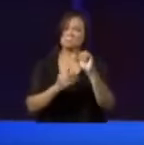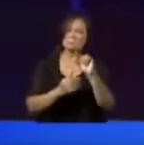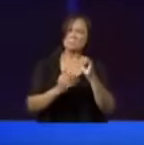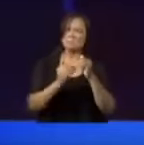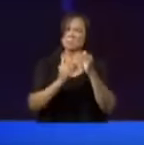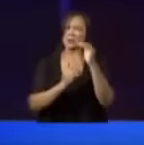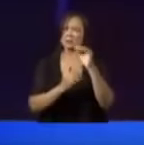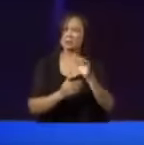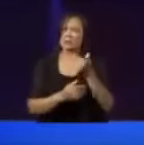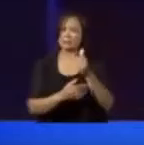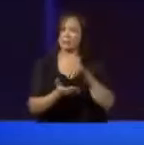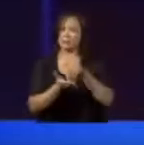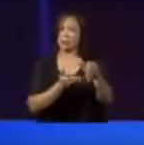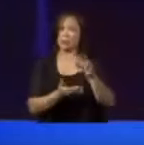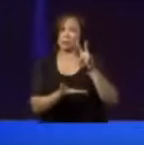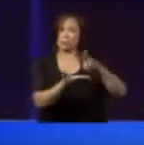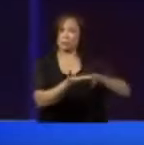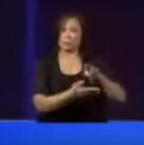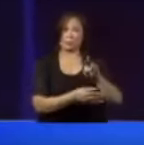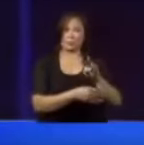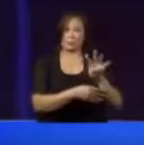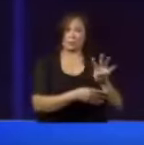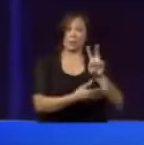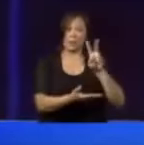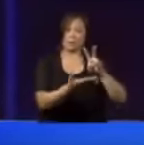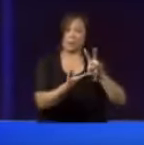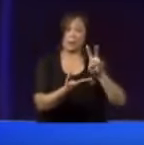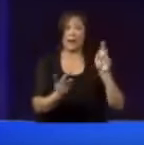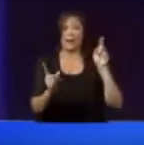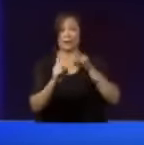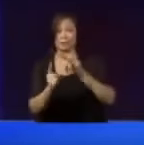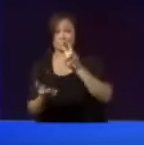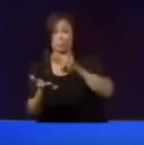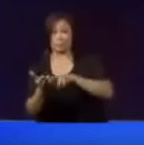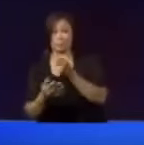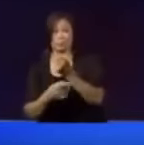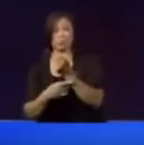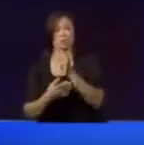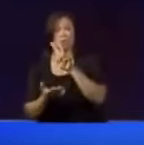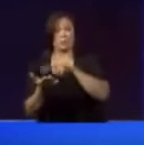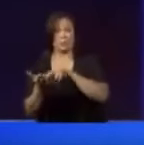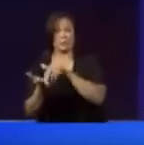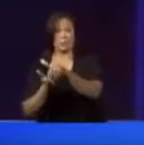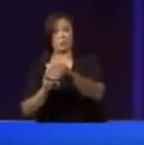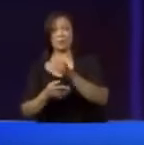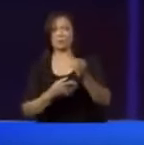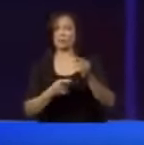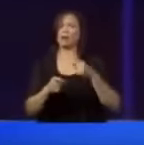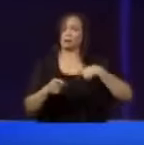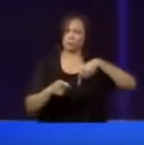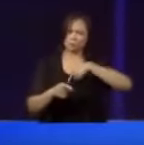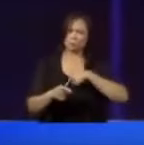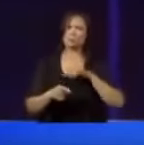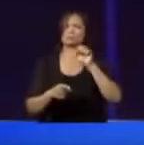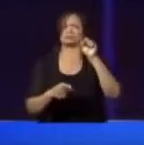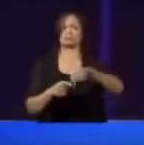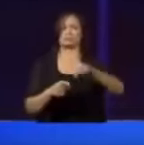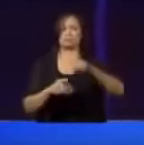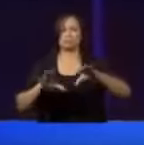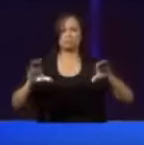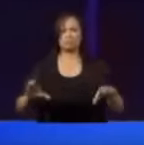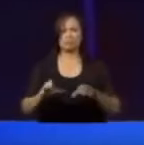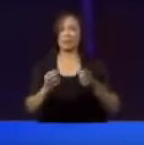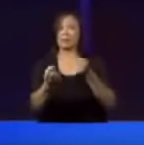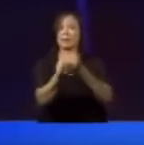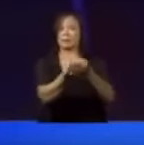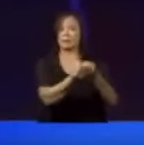mil millones. Y en el gobierno del 2004 al 2012 apenas 2 mil millones. Entonces nosotros sí estamos llevando y ejecutando